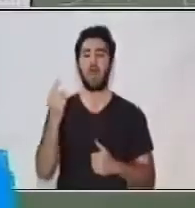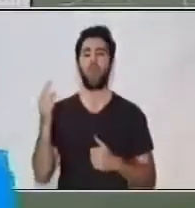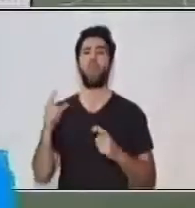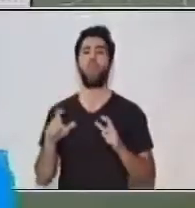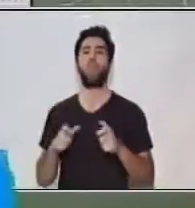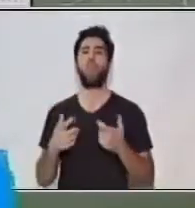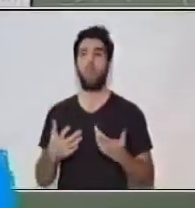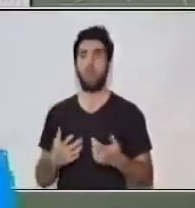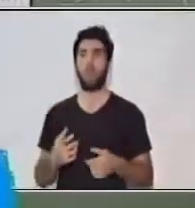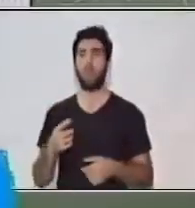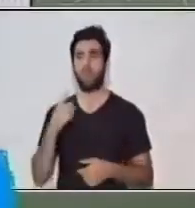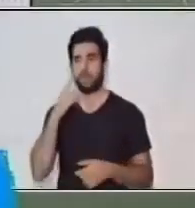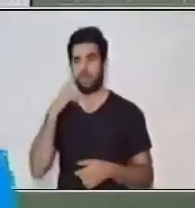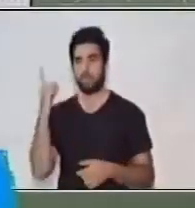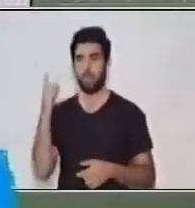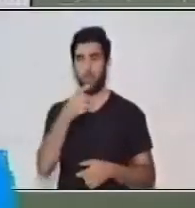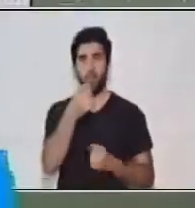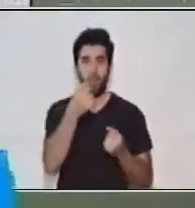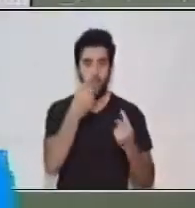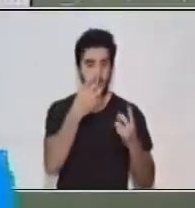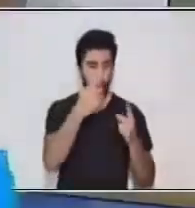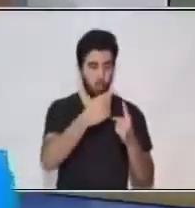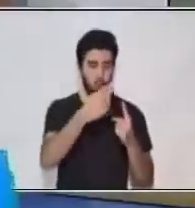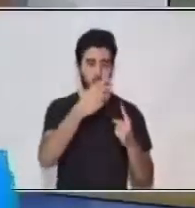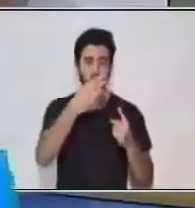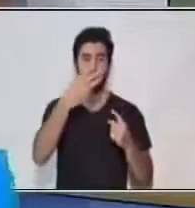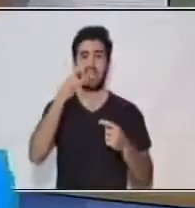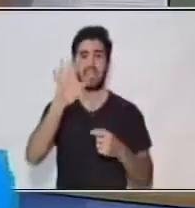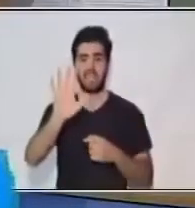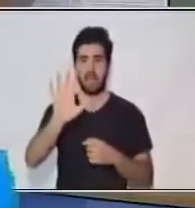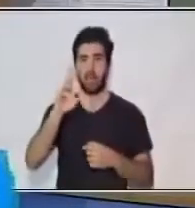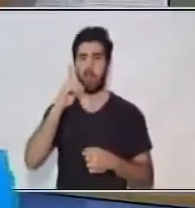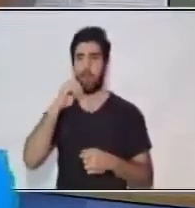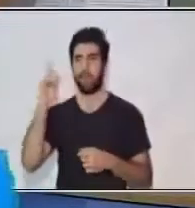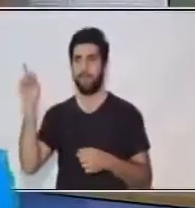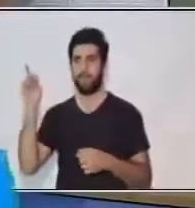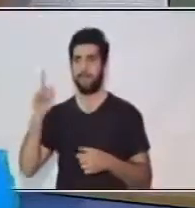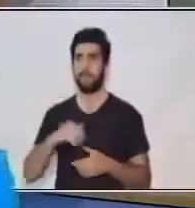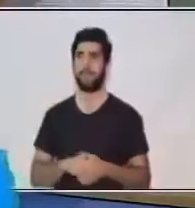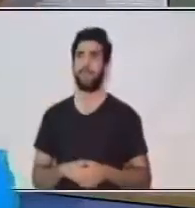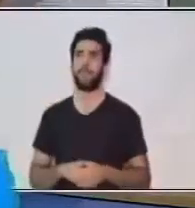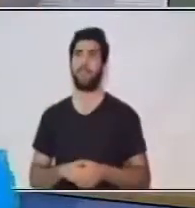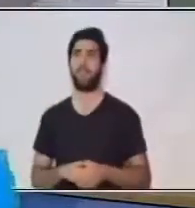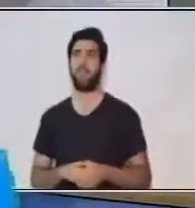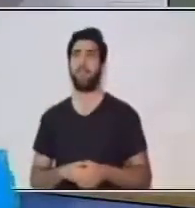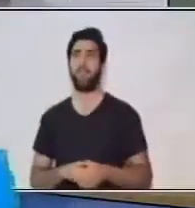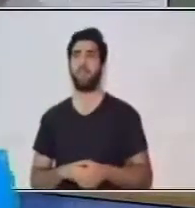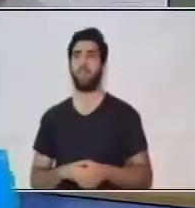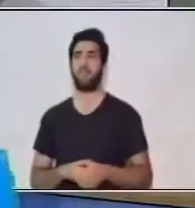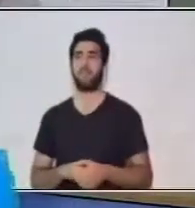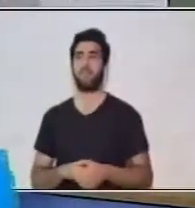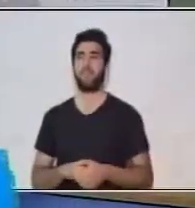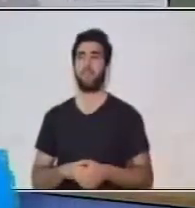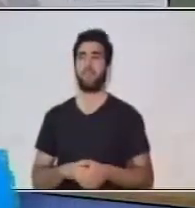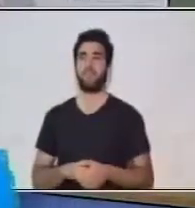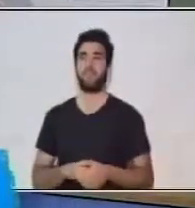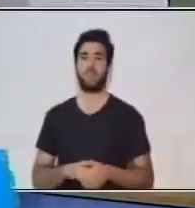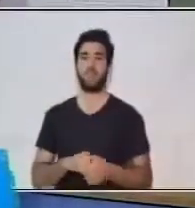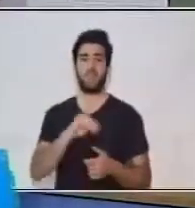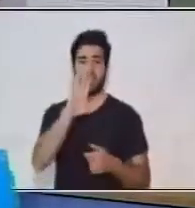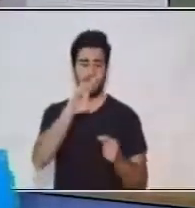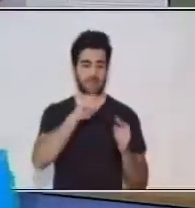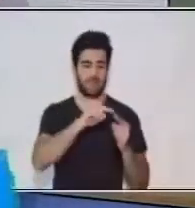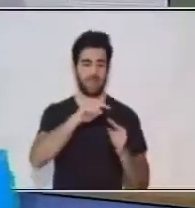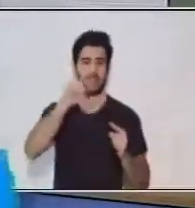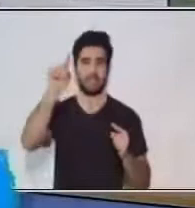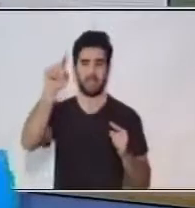2, 3, 4 y 5. Entonces voy a tener 5 unidades del vector A, que se va a encontrar a